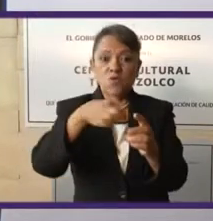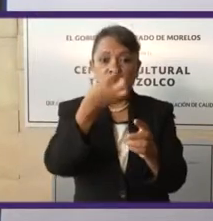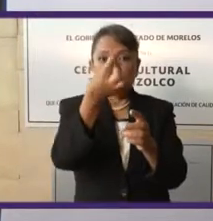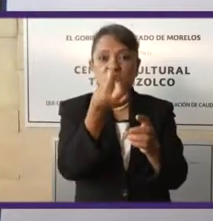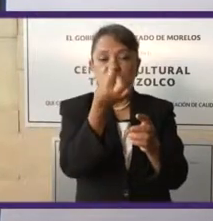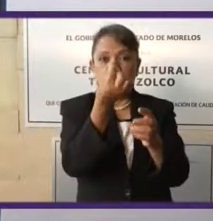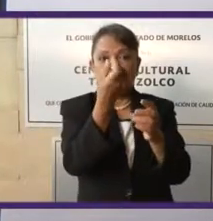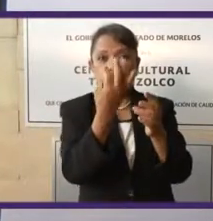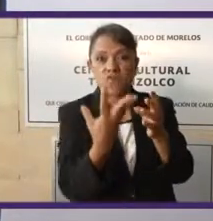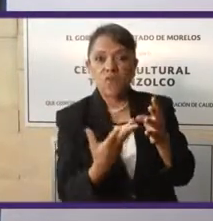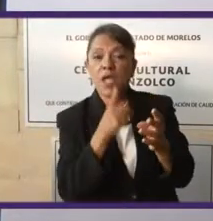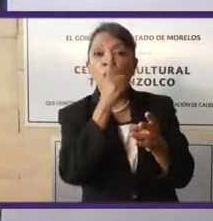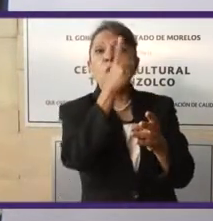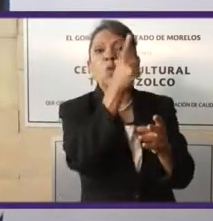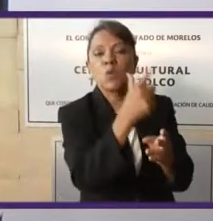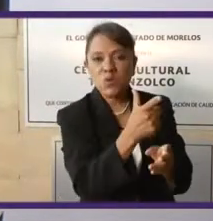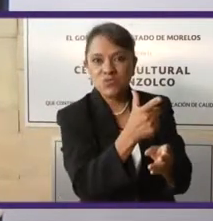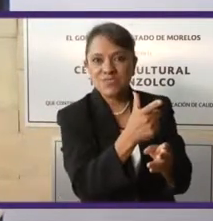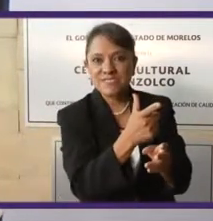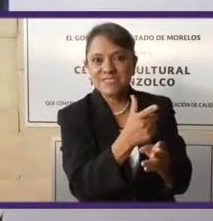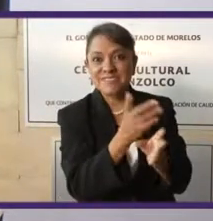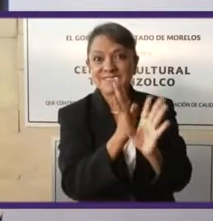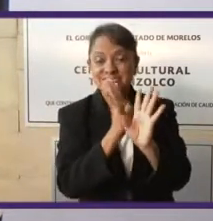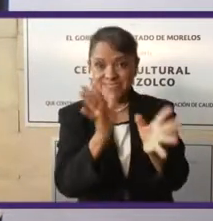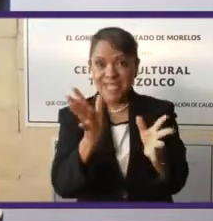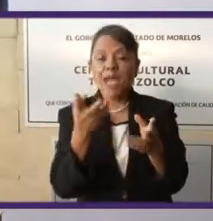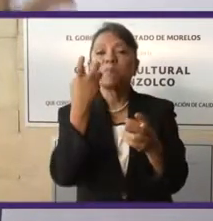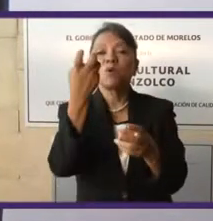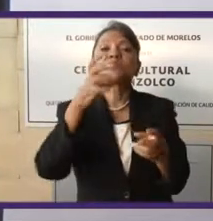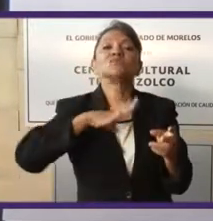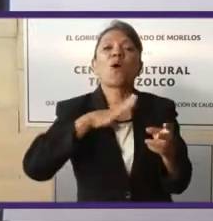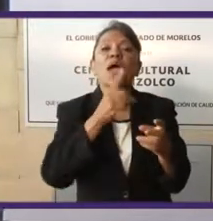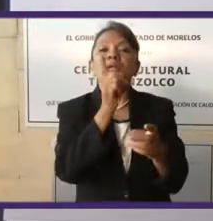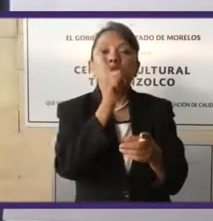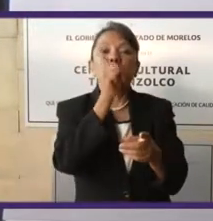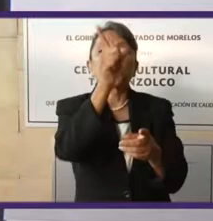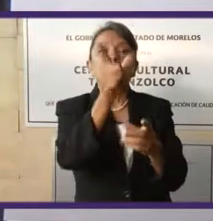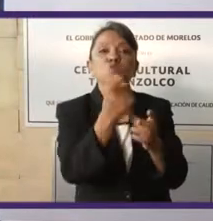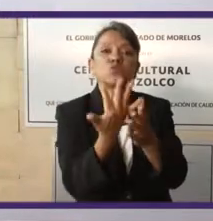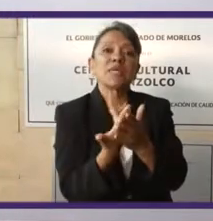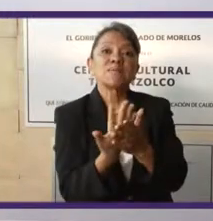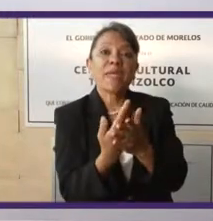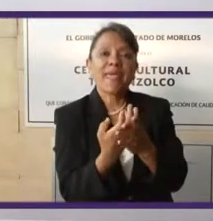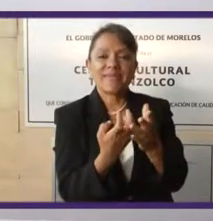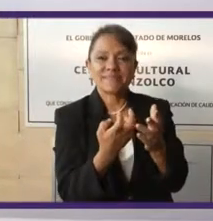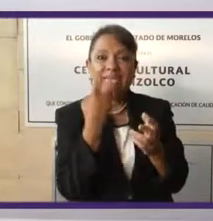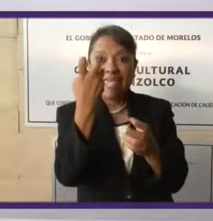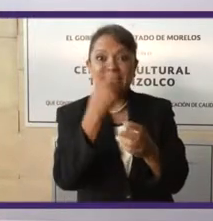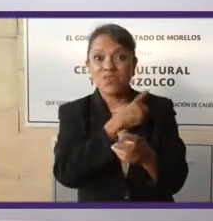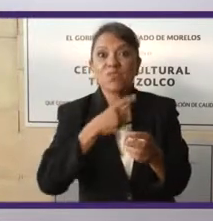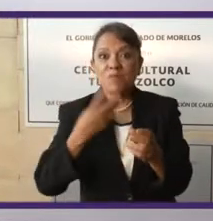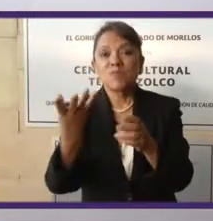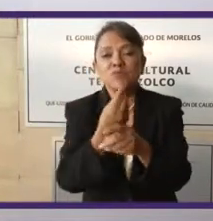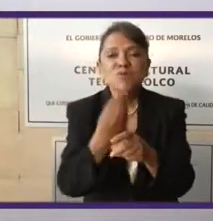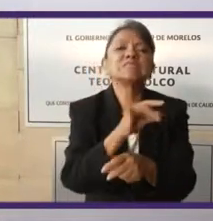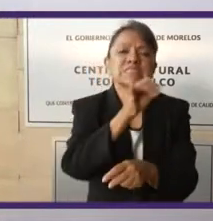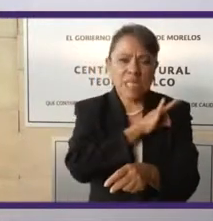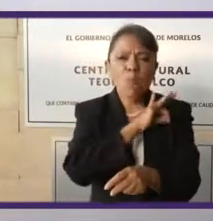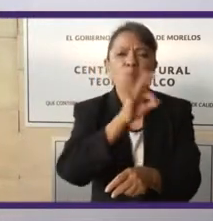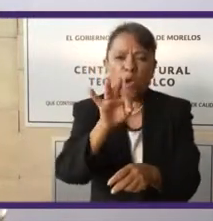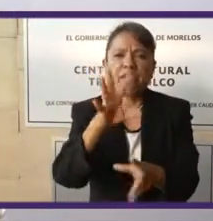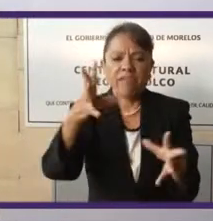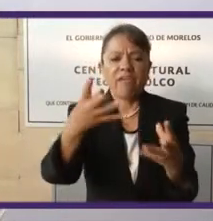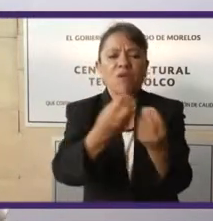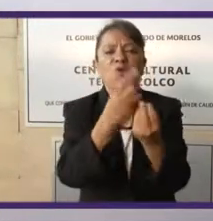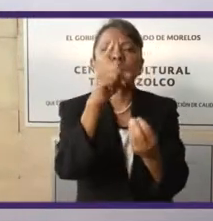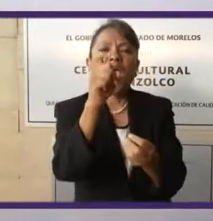crean luz. Y entonces hay una luz de esperanza. Eso es lo que tenemos que construir, si es posible hacerlo. Y